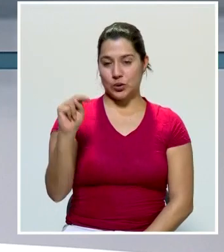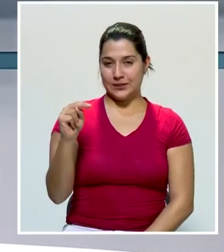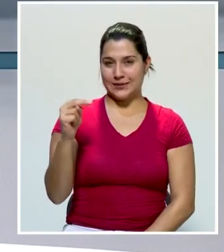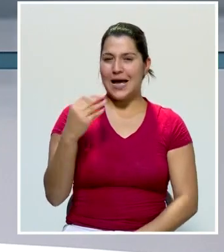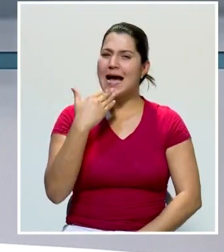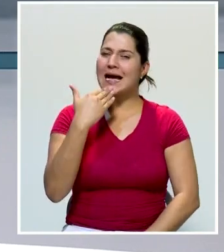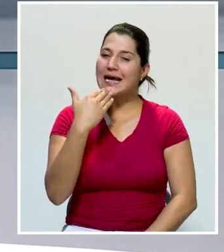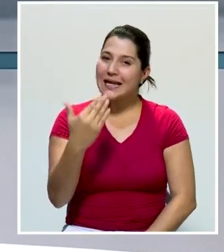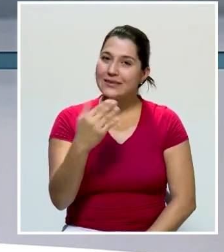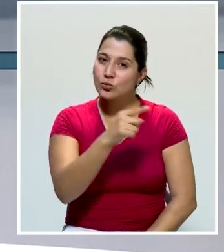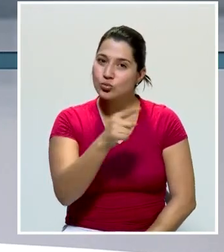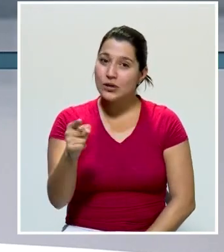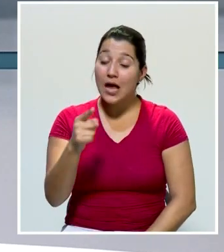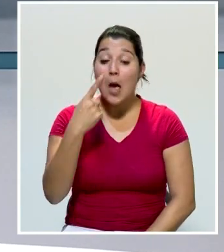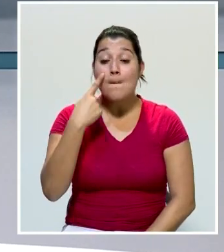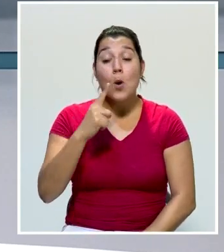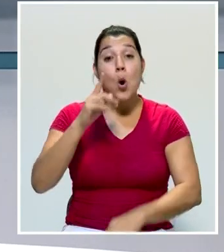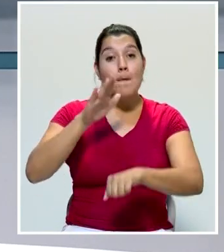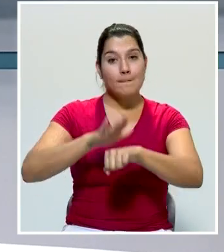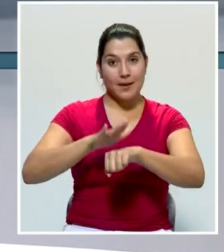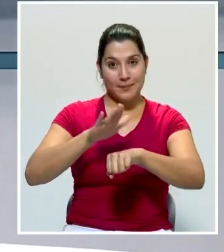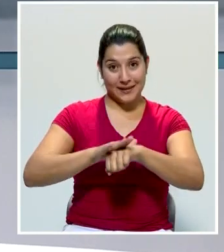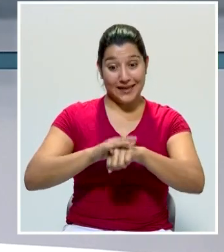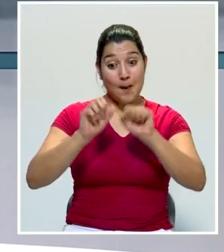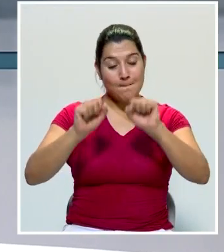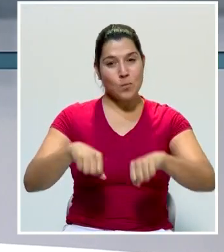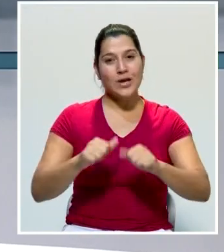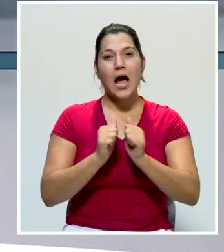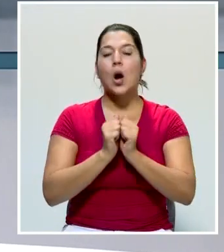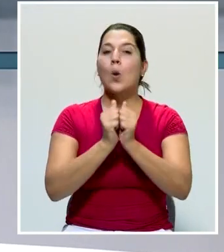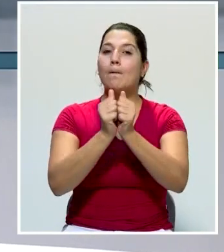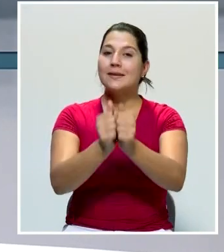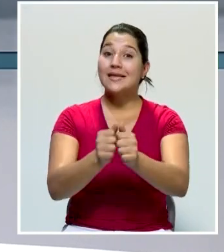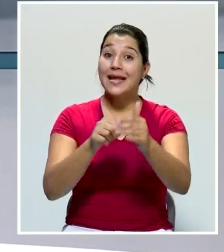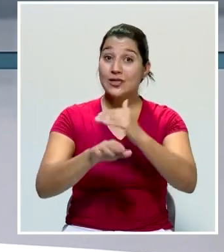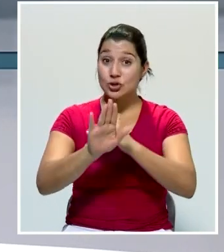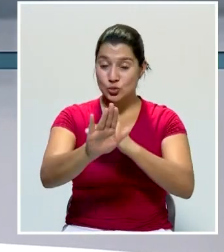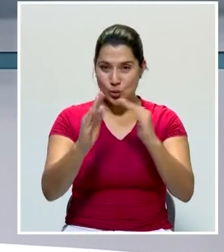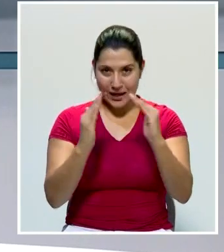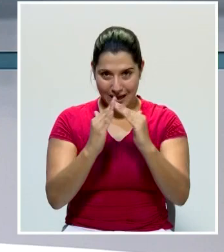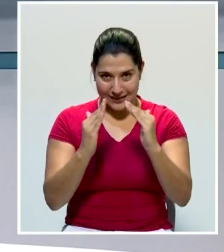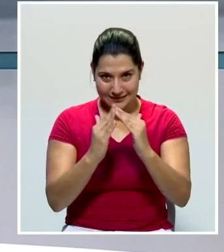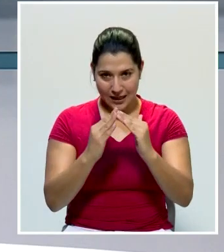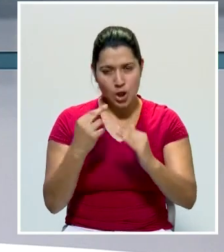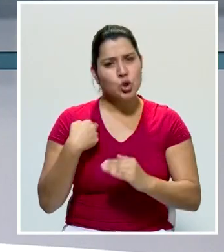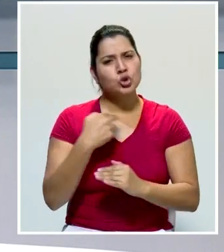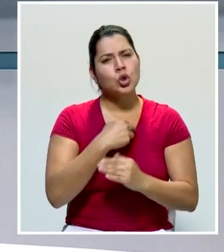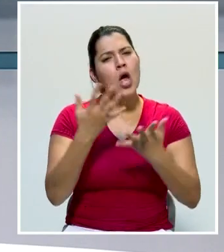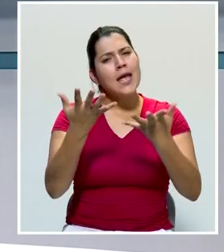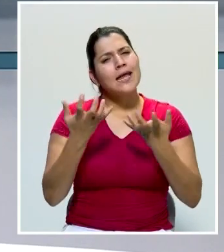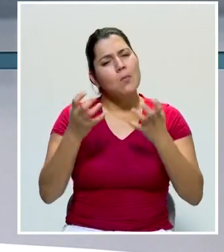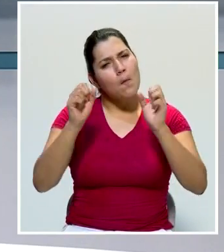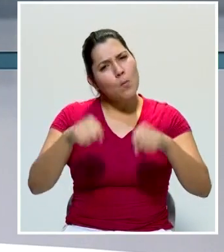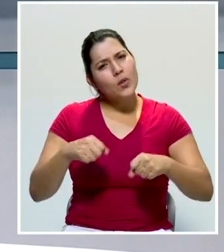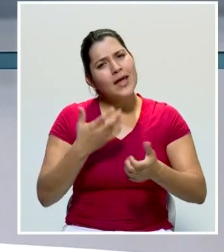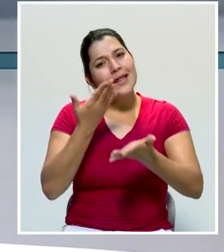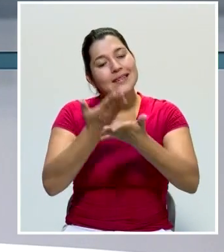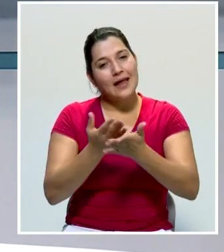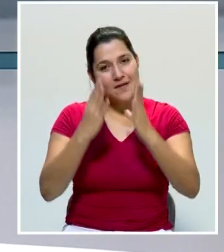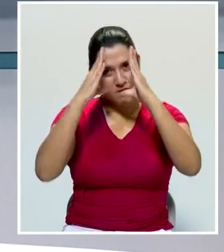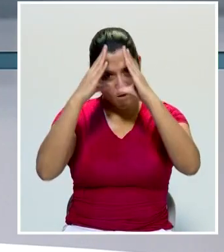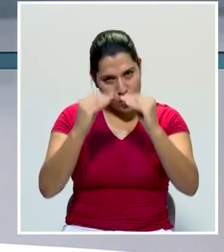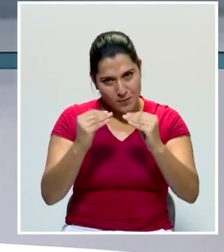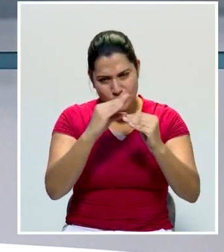Noticias. Le agradecemos por habernos permitido acompañarlos en sus casas. Buscamos ofrecerle